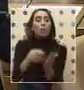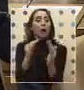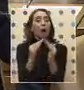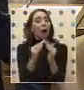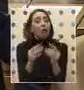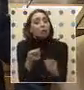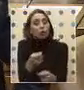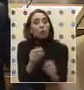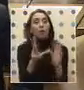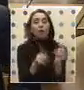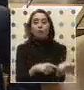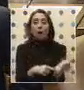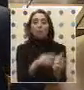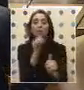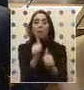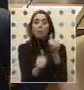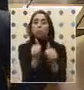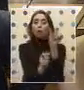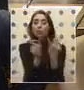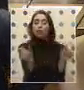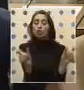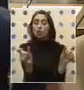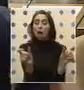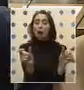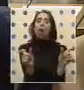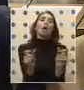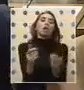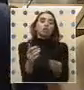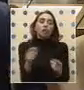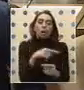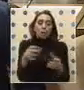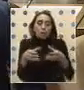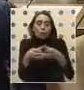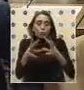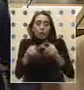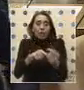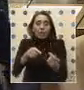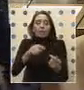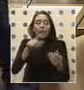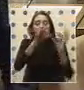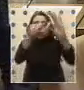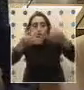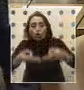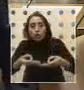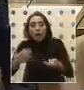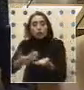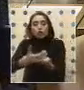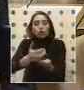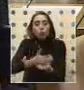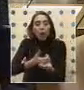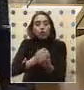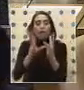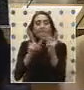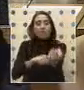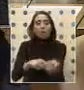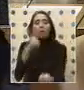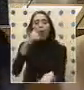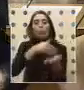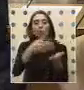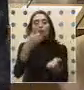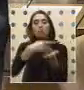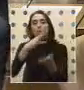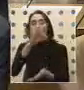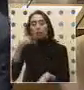esas casas? Son familias de profesionales, que juntos hacen un sueldo de un millón, un millón y medio. ¿A esas familias les queremos